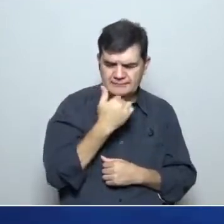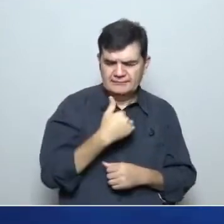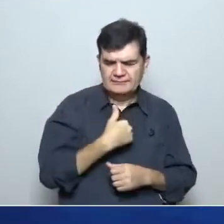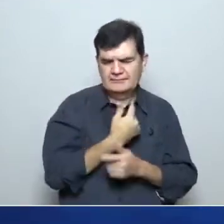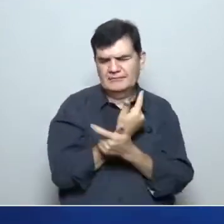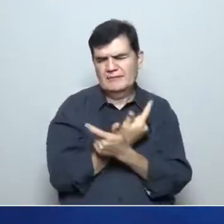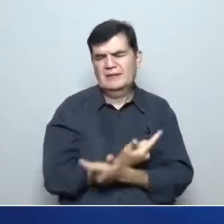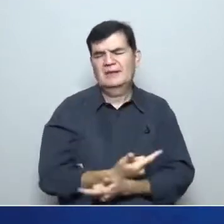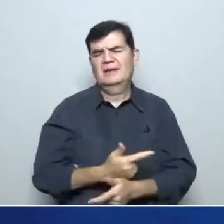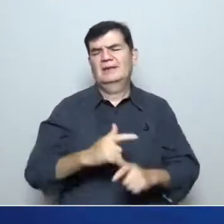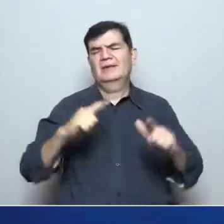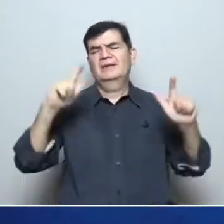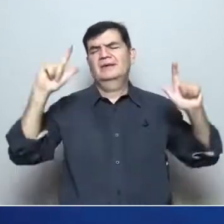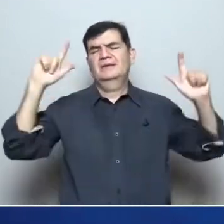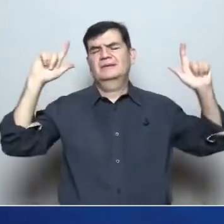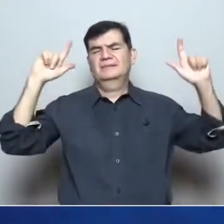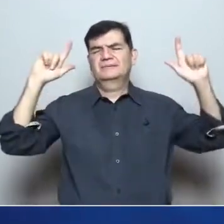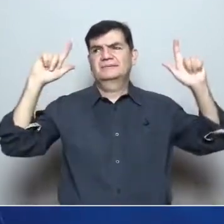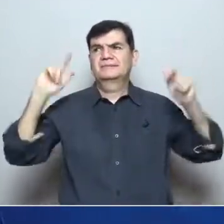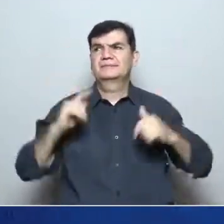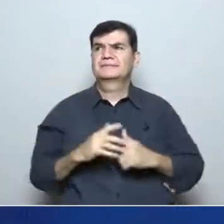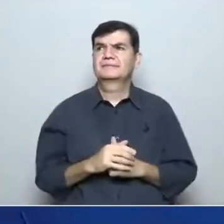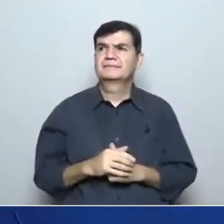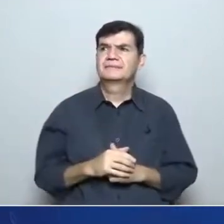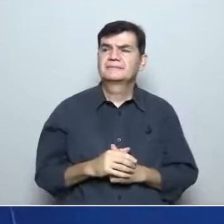me liberó.